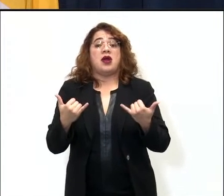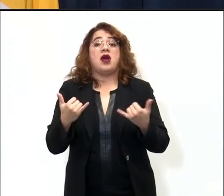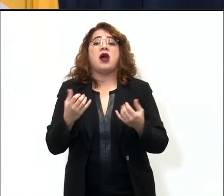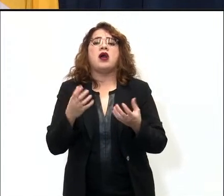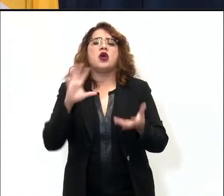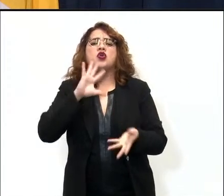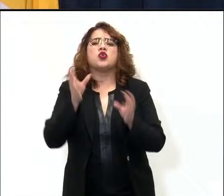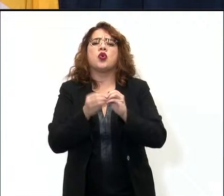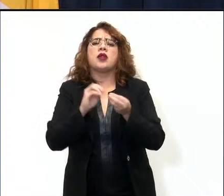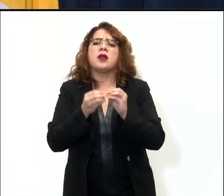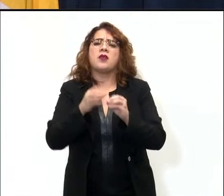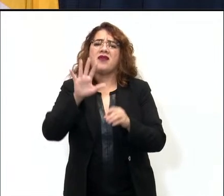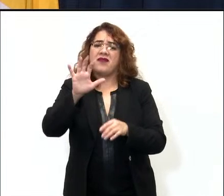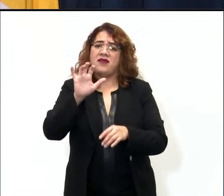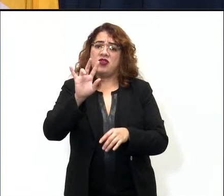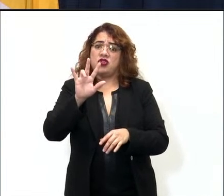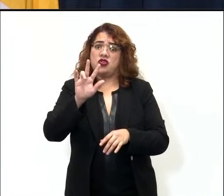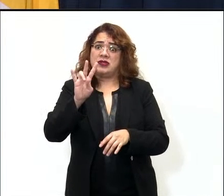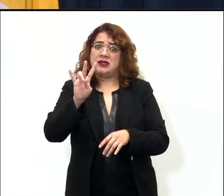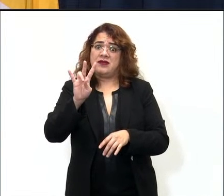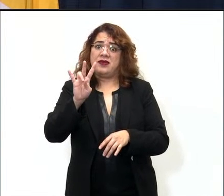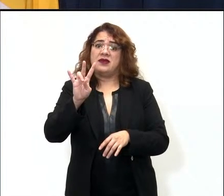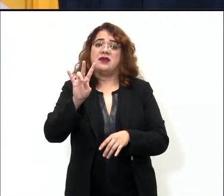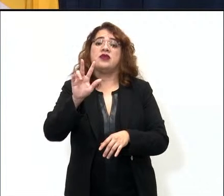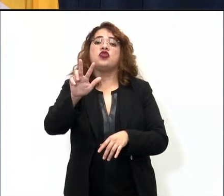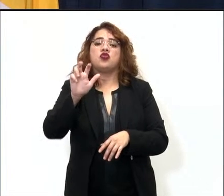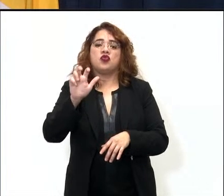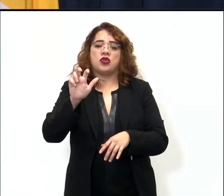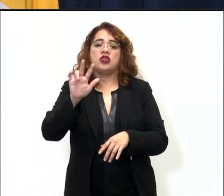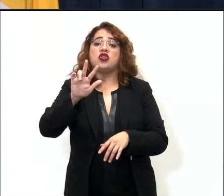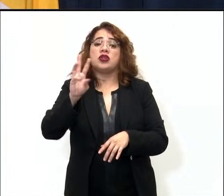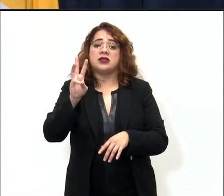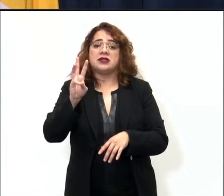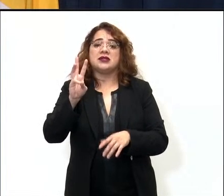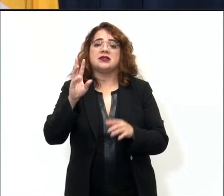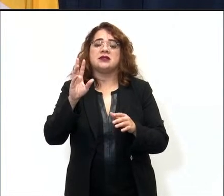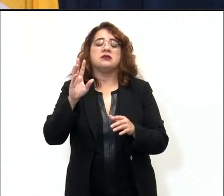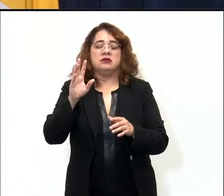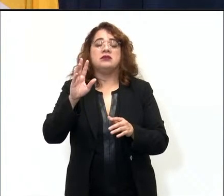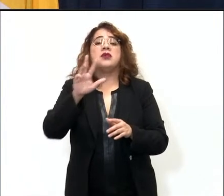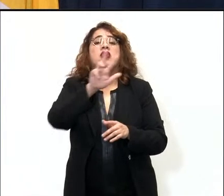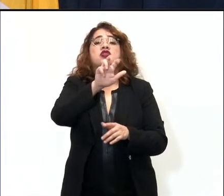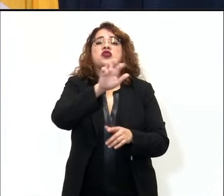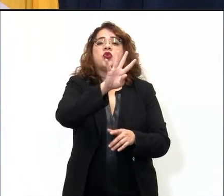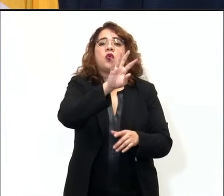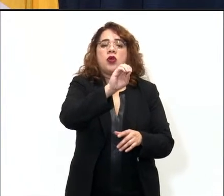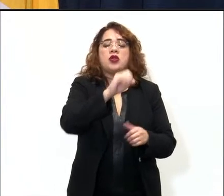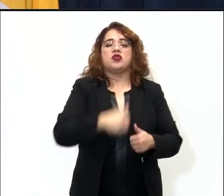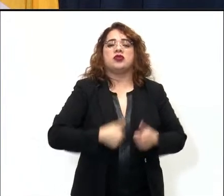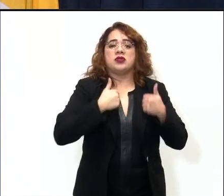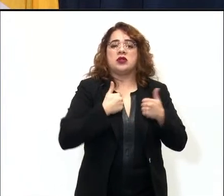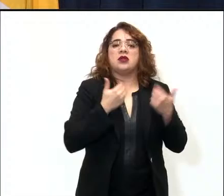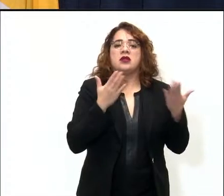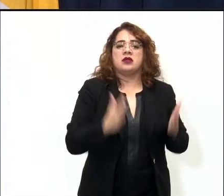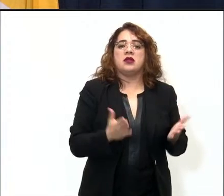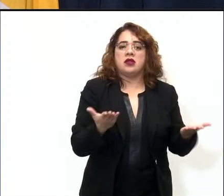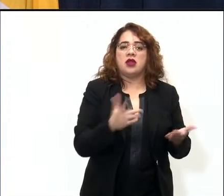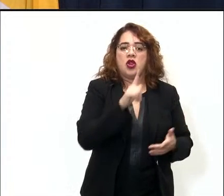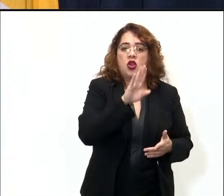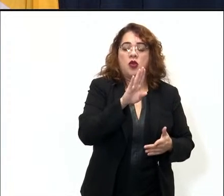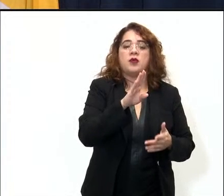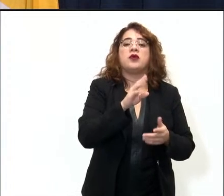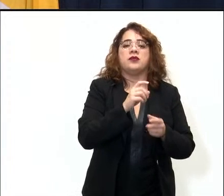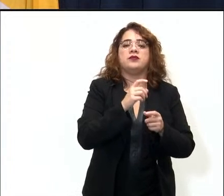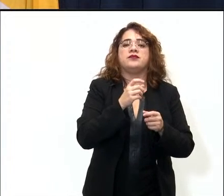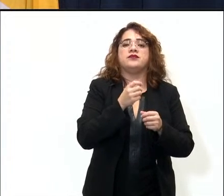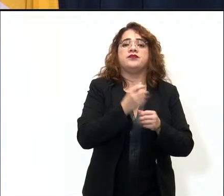por COVID-19 y lamentablemente hemos perdido un total de 440 residentes de Long Beach a causa